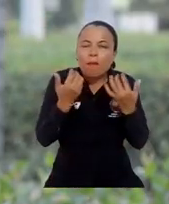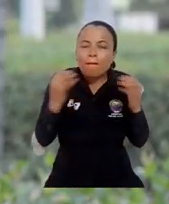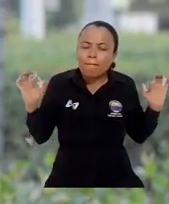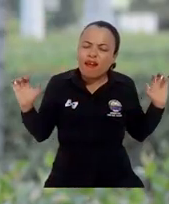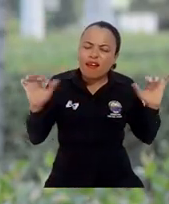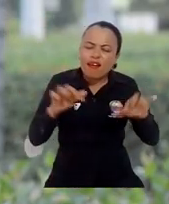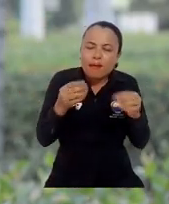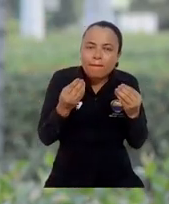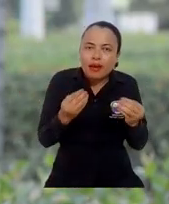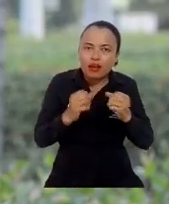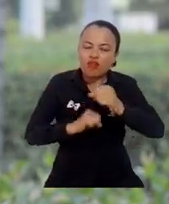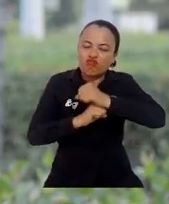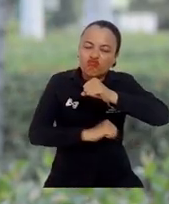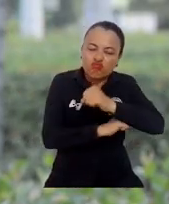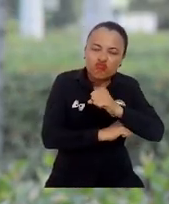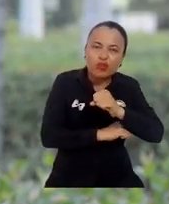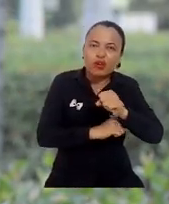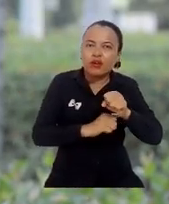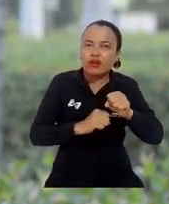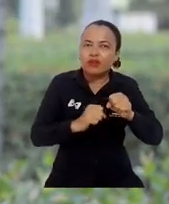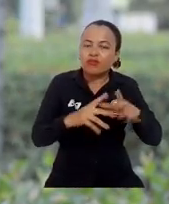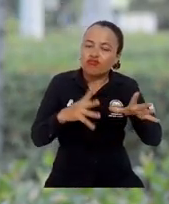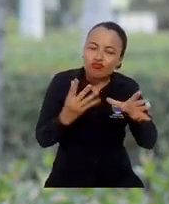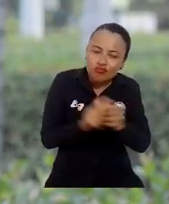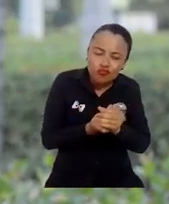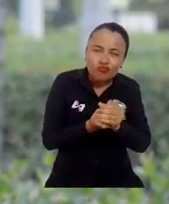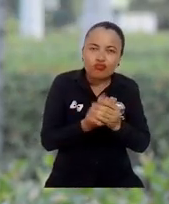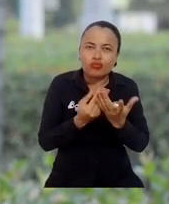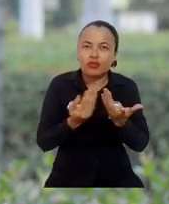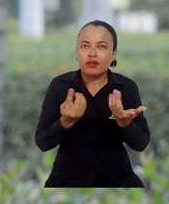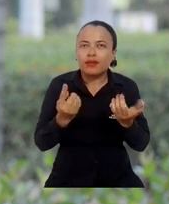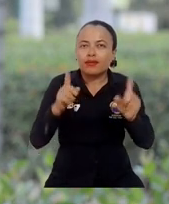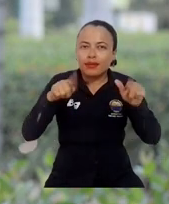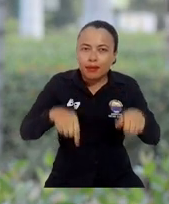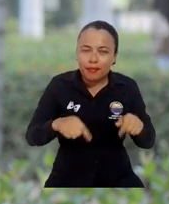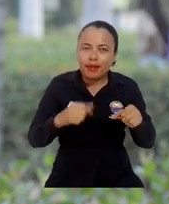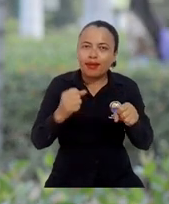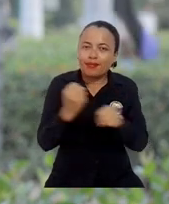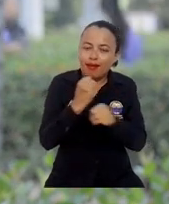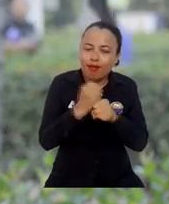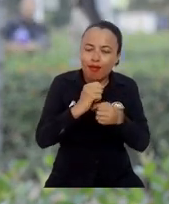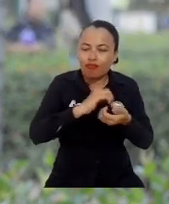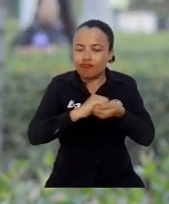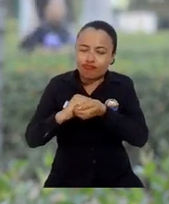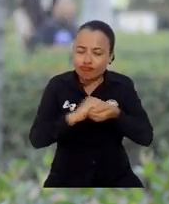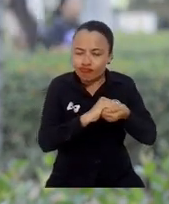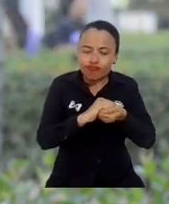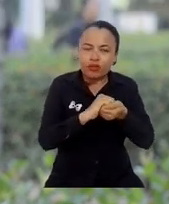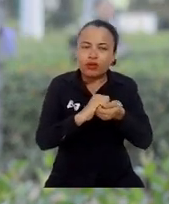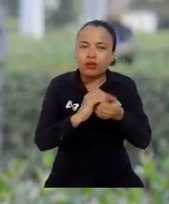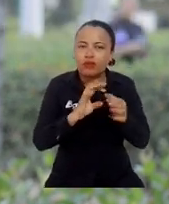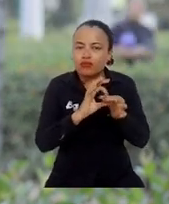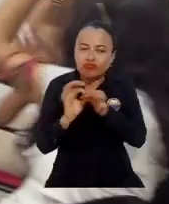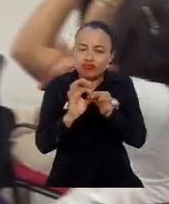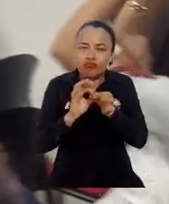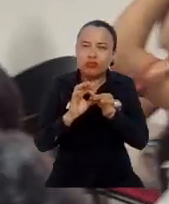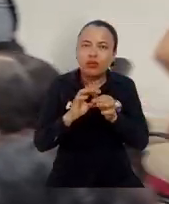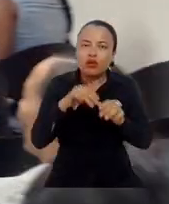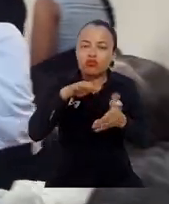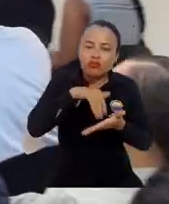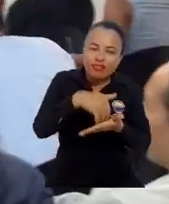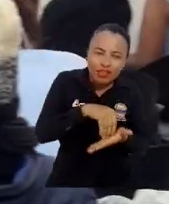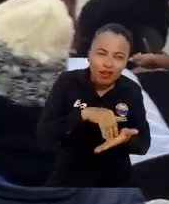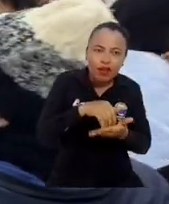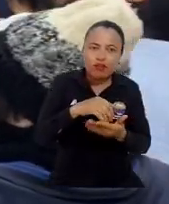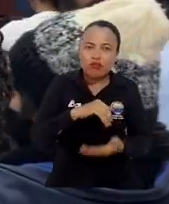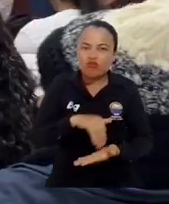Buscábamos con este evento fortalecer las dinámicas de inclusión, trabajo en equipo, encontrar esas debilidades